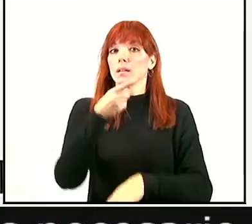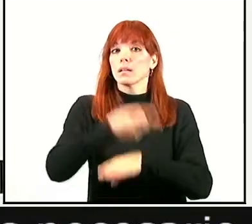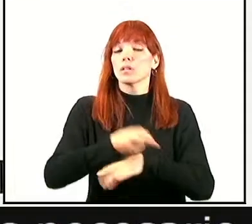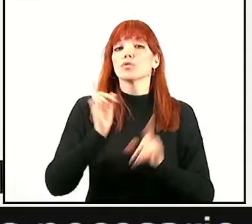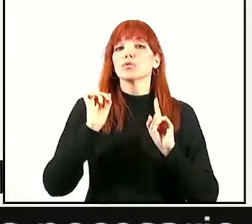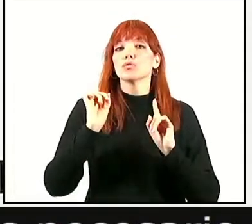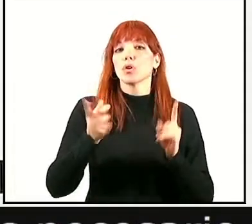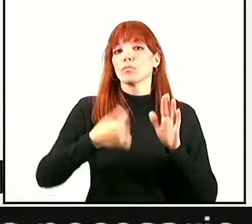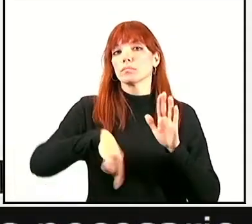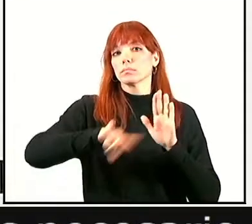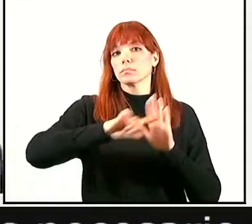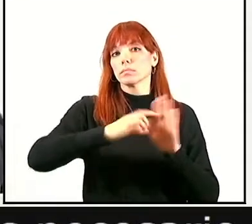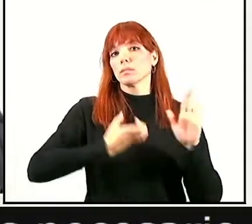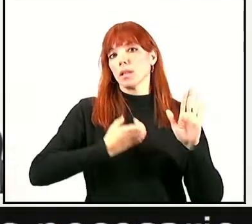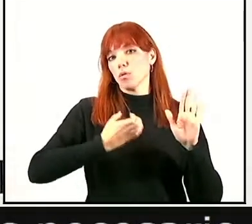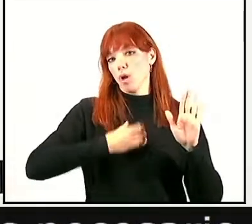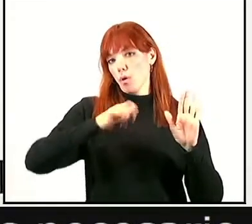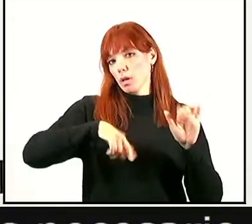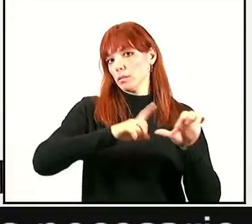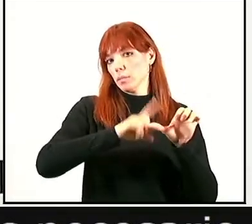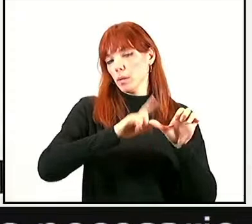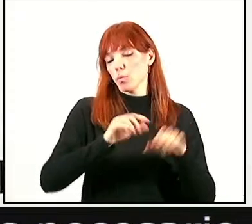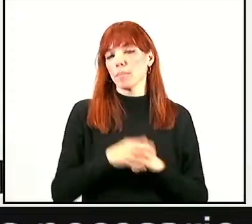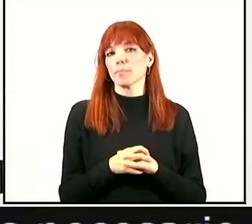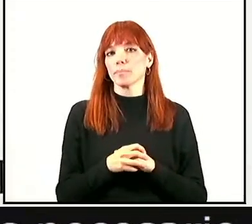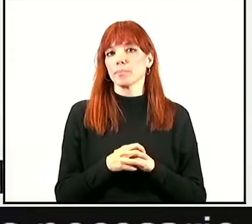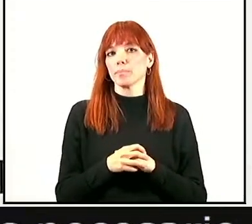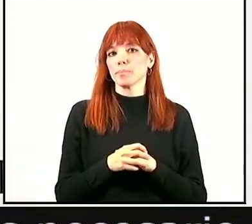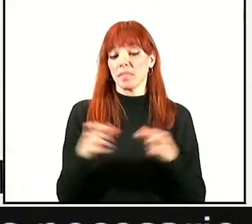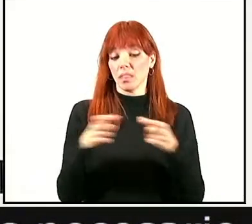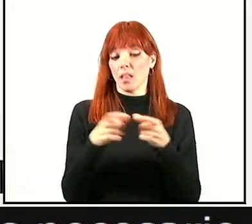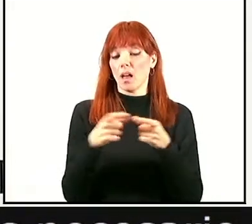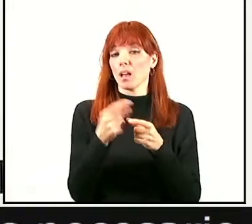Extremadura. Su coste será de